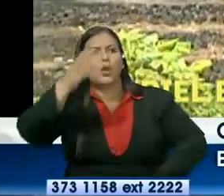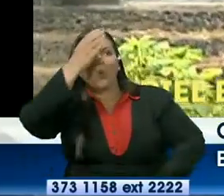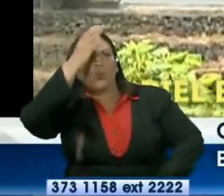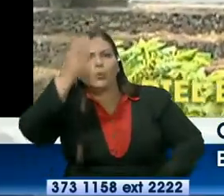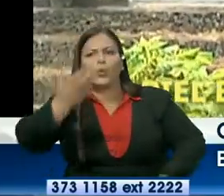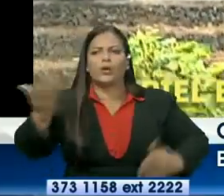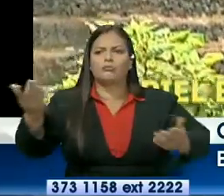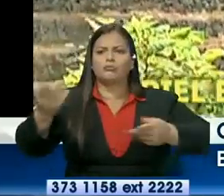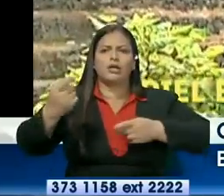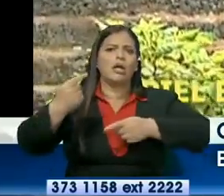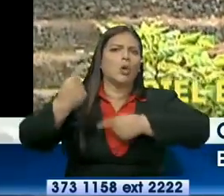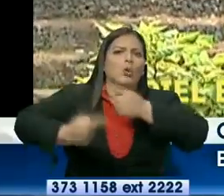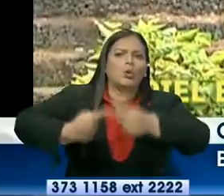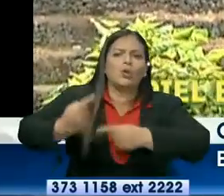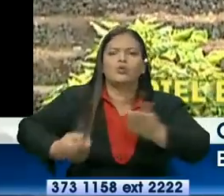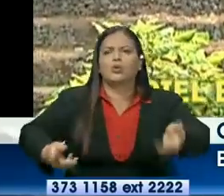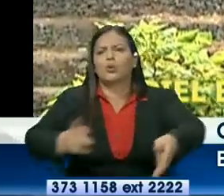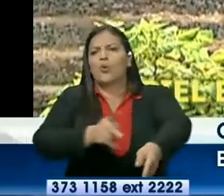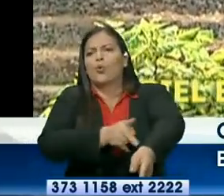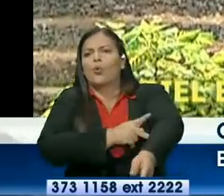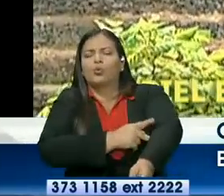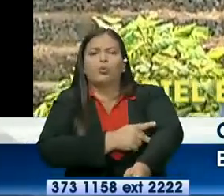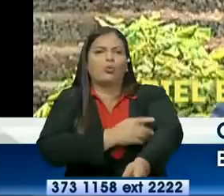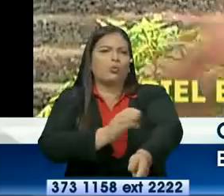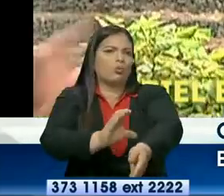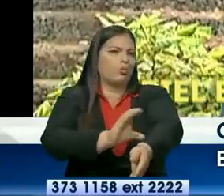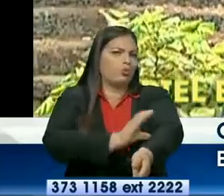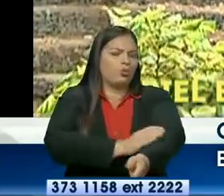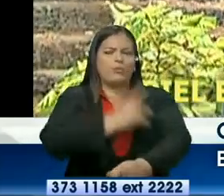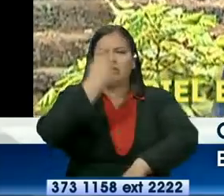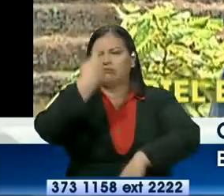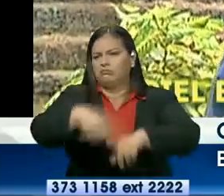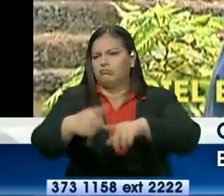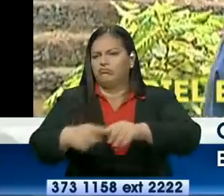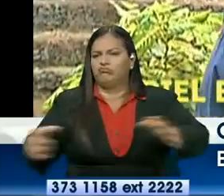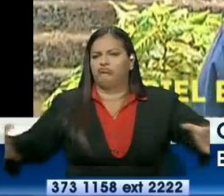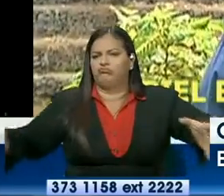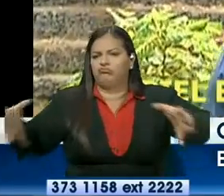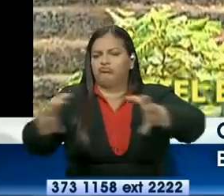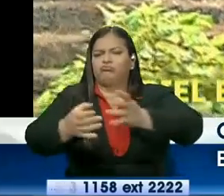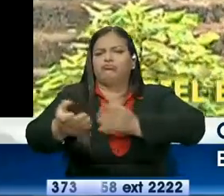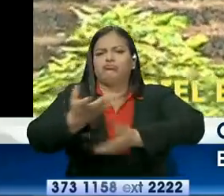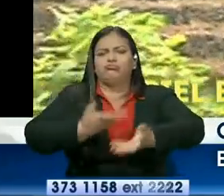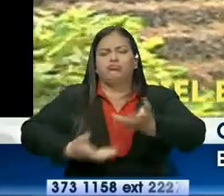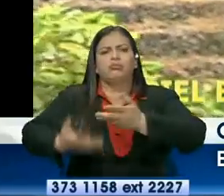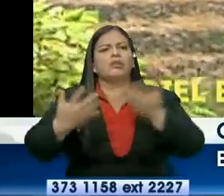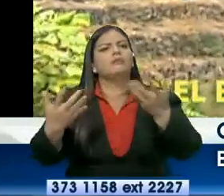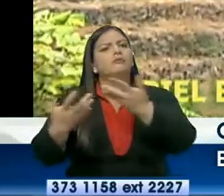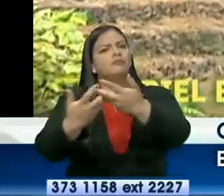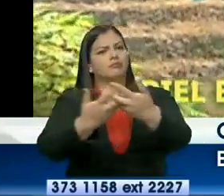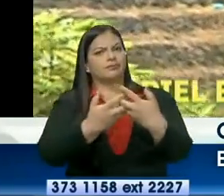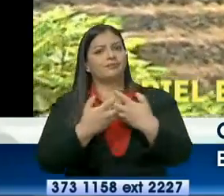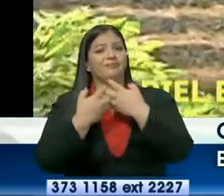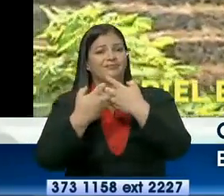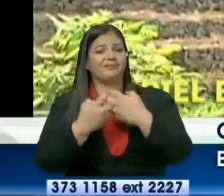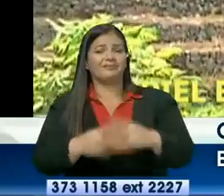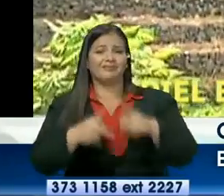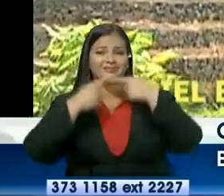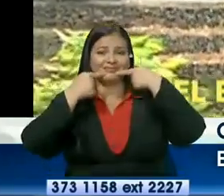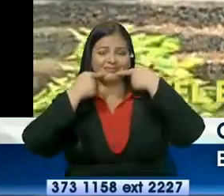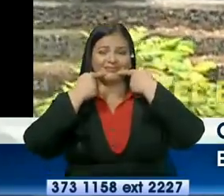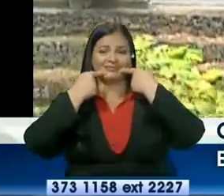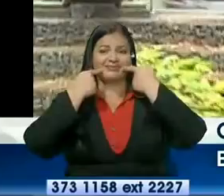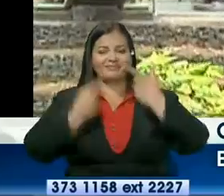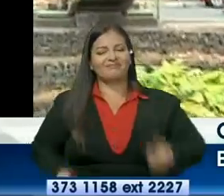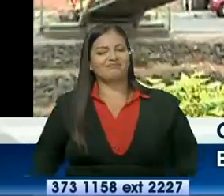tradiciones, de paz, de armonía y de mucho folclore y alegría. Nuestra música es